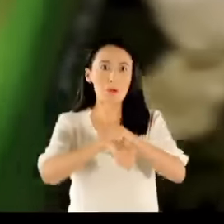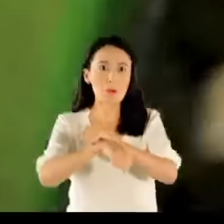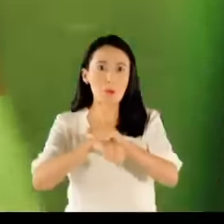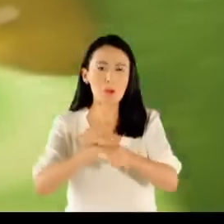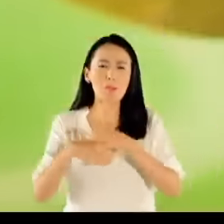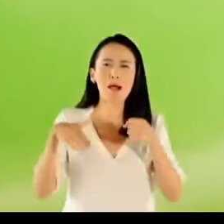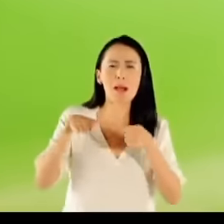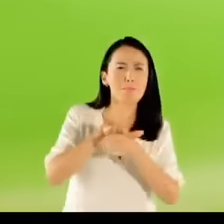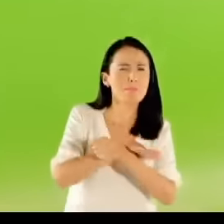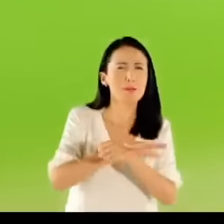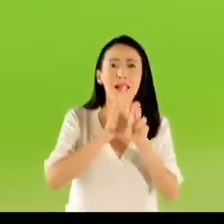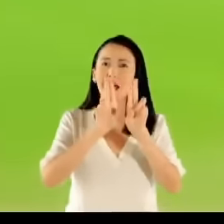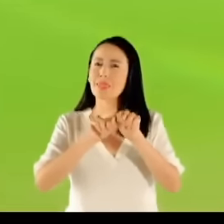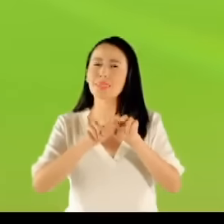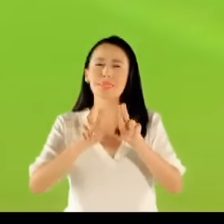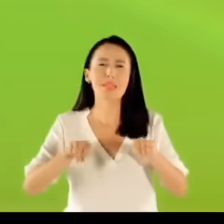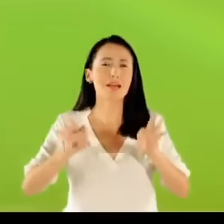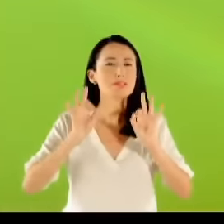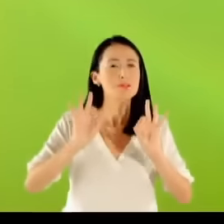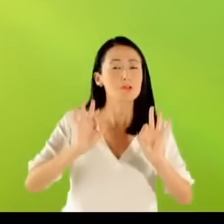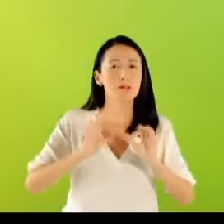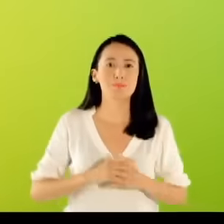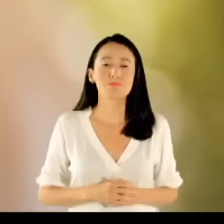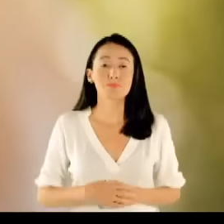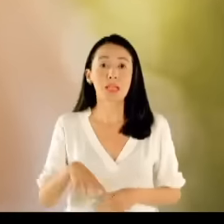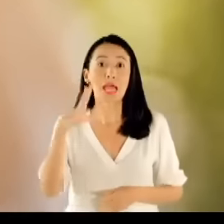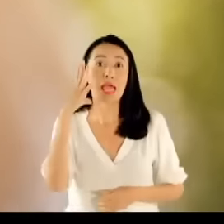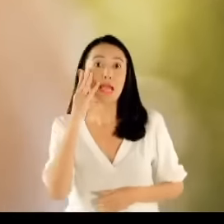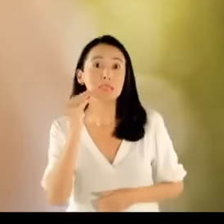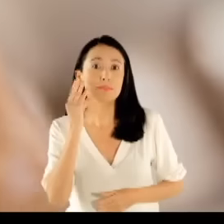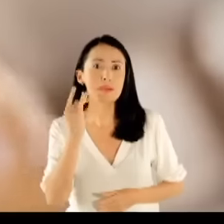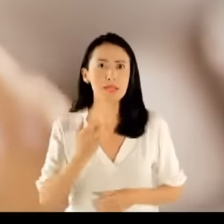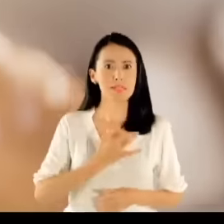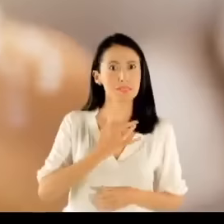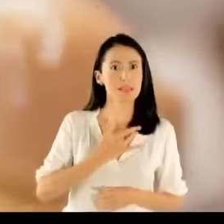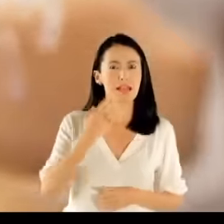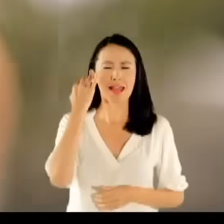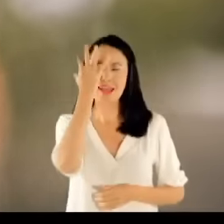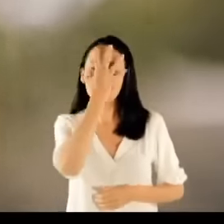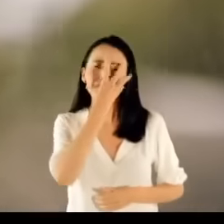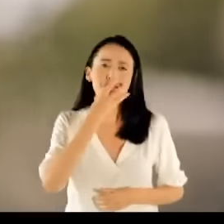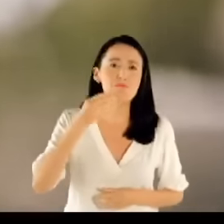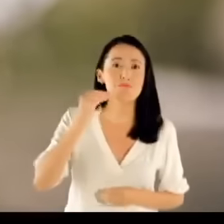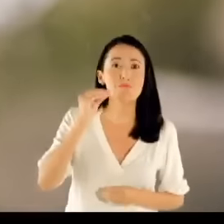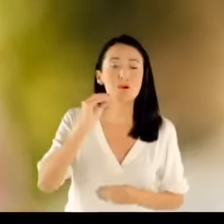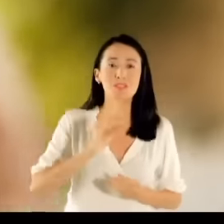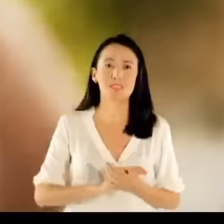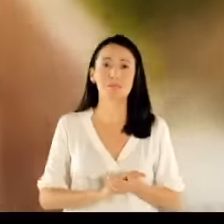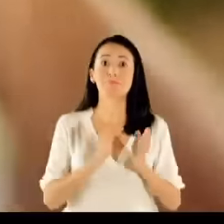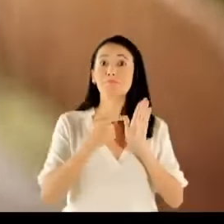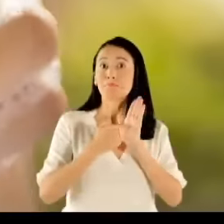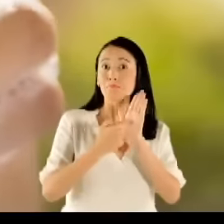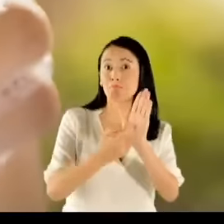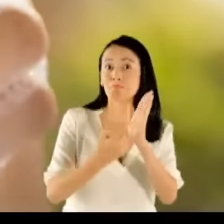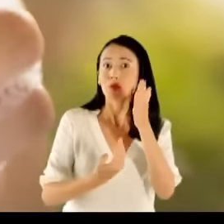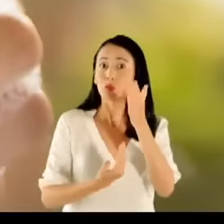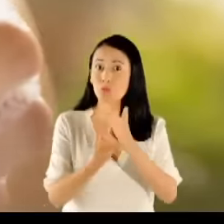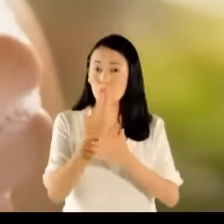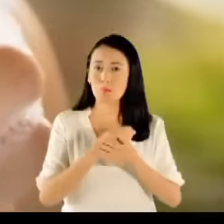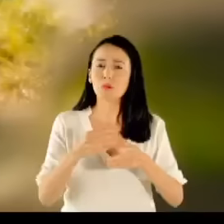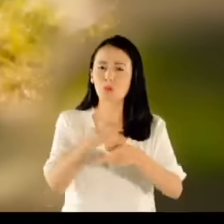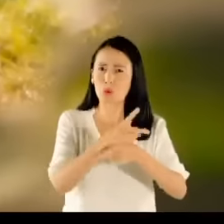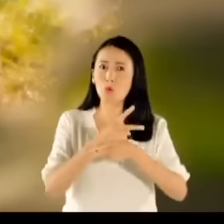Palmolive, con ingredientes 100% de origen natural. Para una experiencia poderosamente